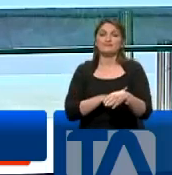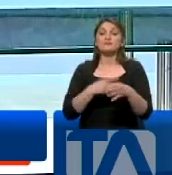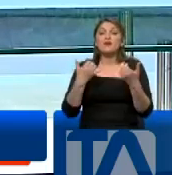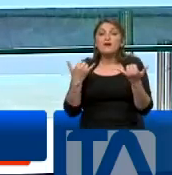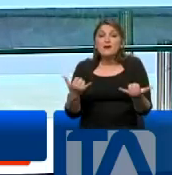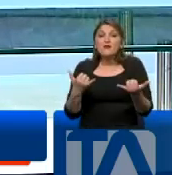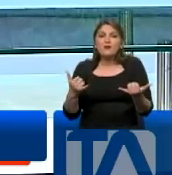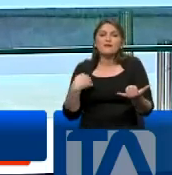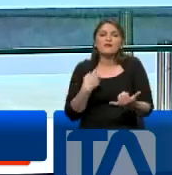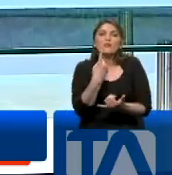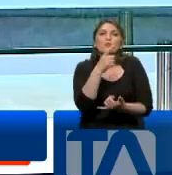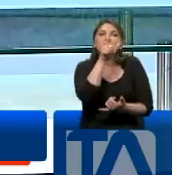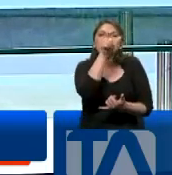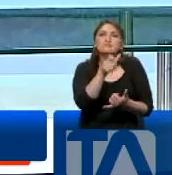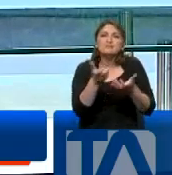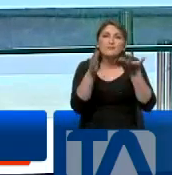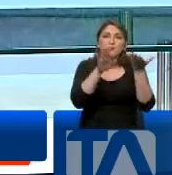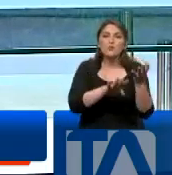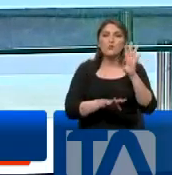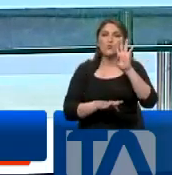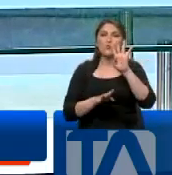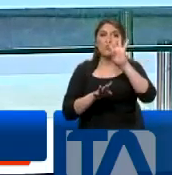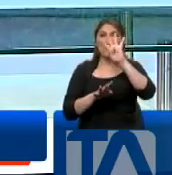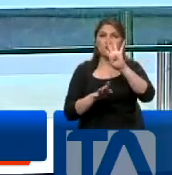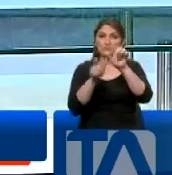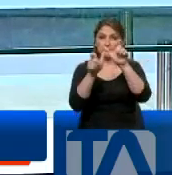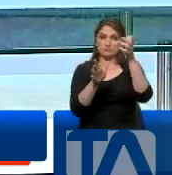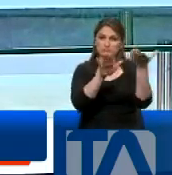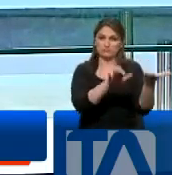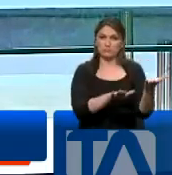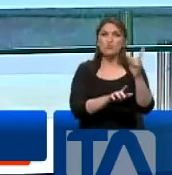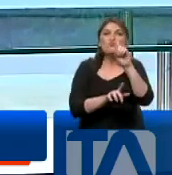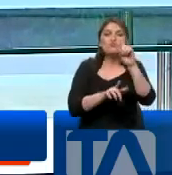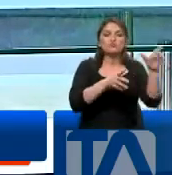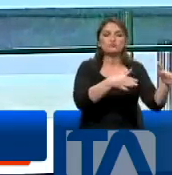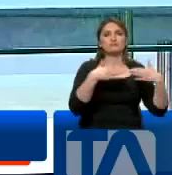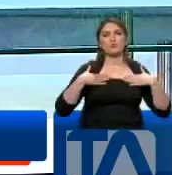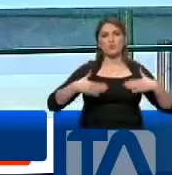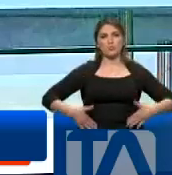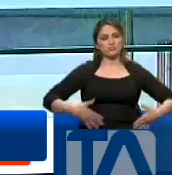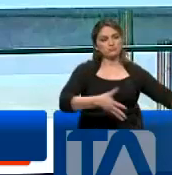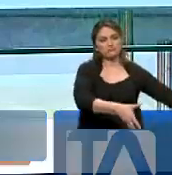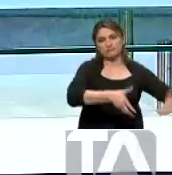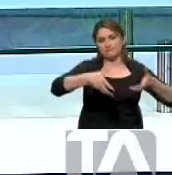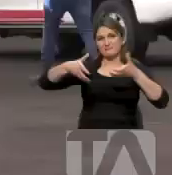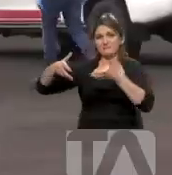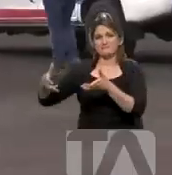hoy un solo cuerpo de los 4 desaparecidos. El fuselaje de la nave se encuentra bajo el agua.